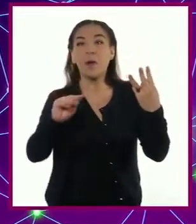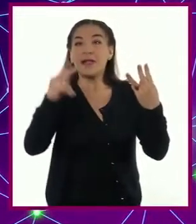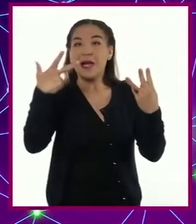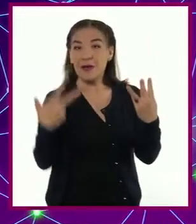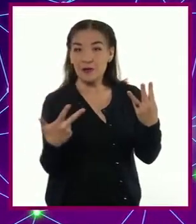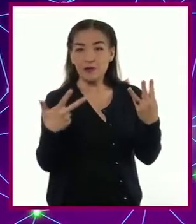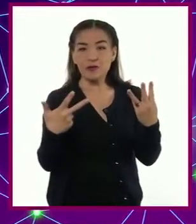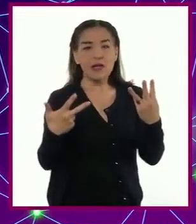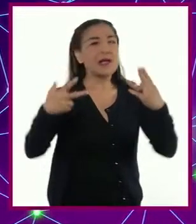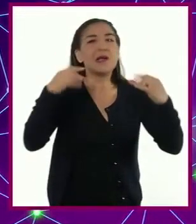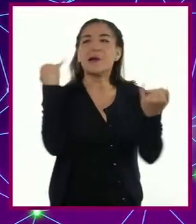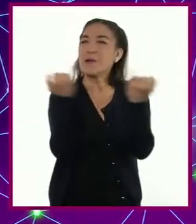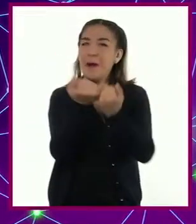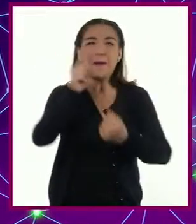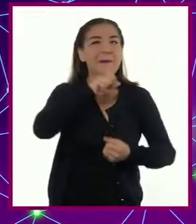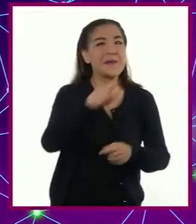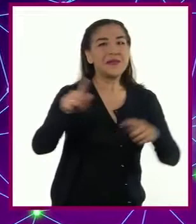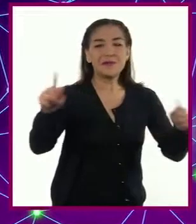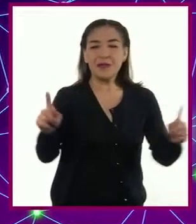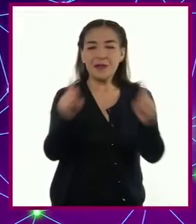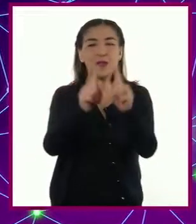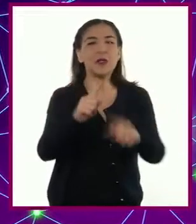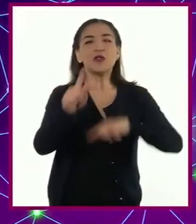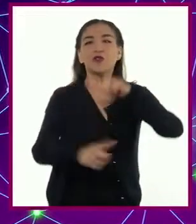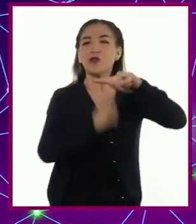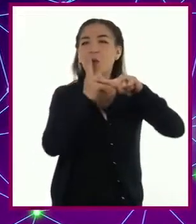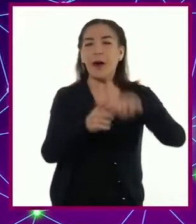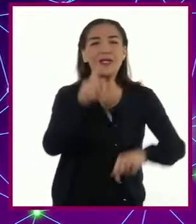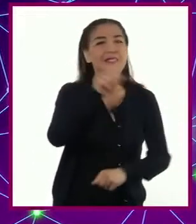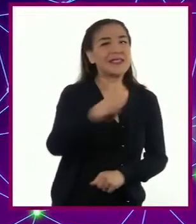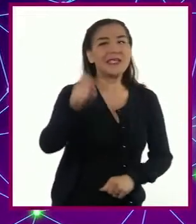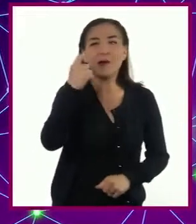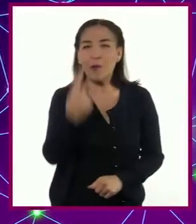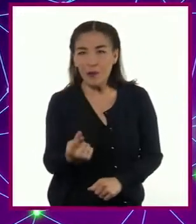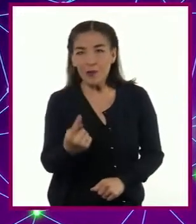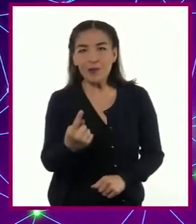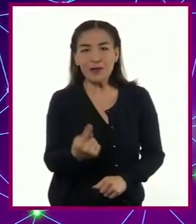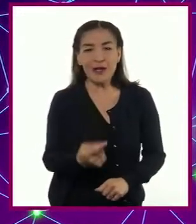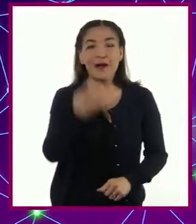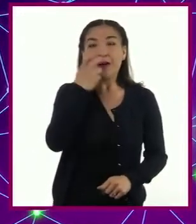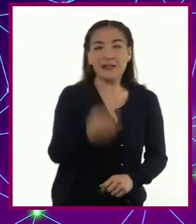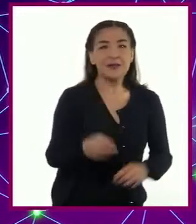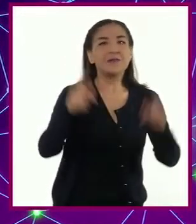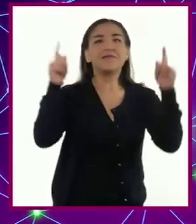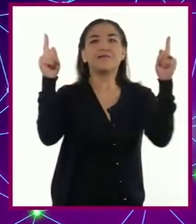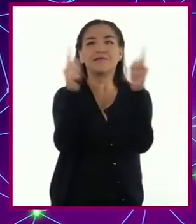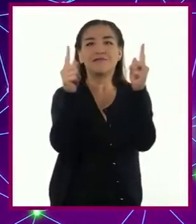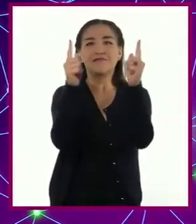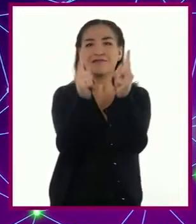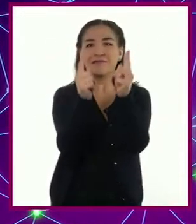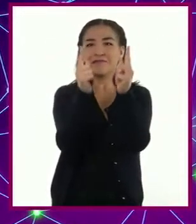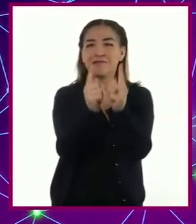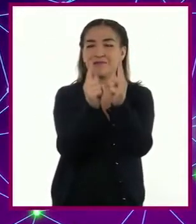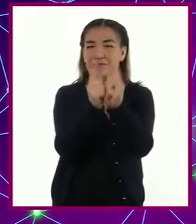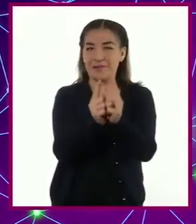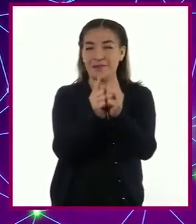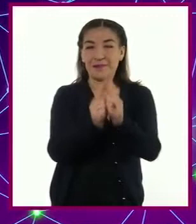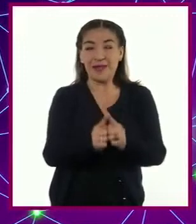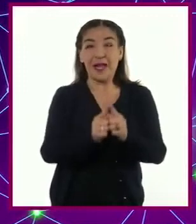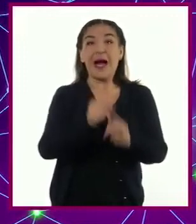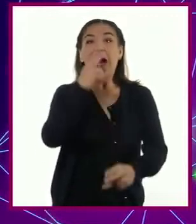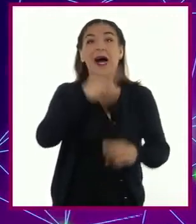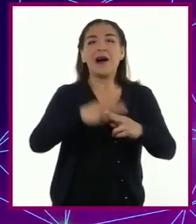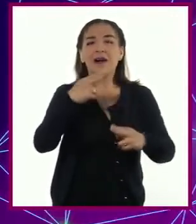98, igualmente sumaban 101. Y así para el resto de las parejas. Proseguí